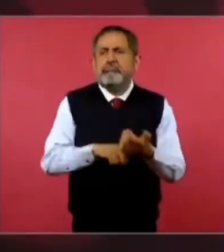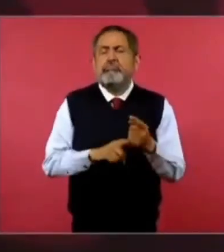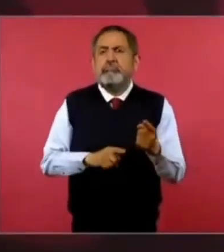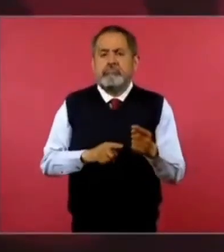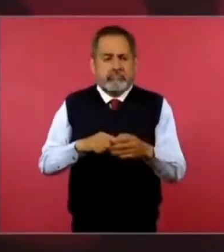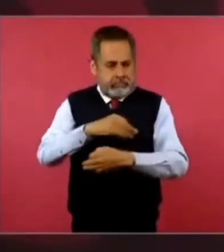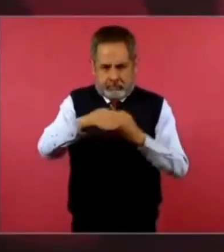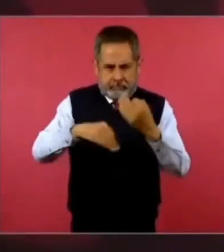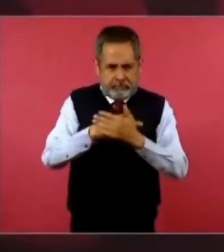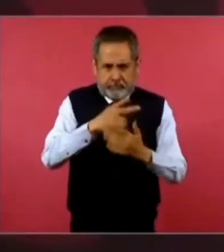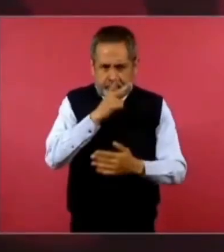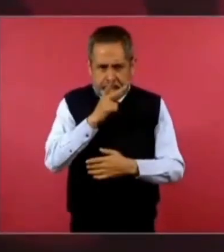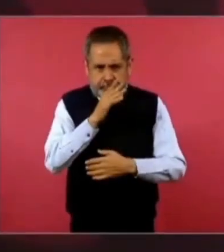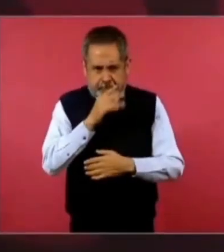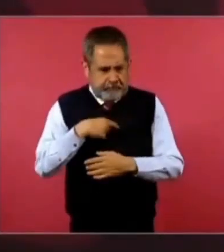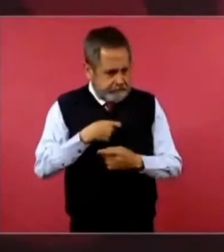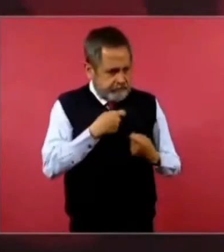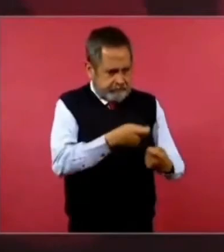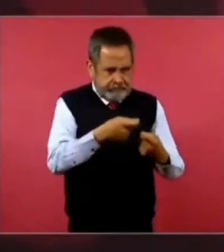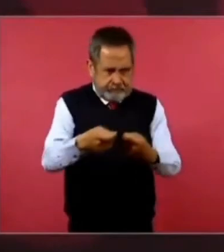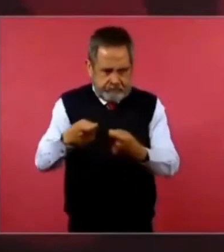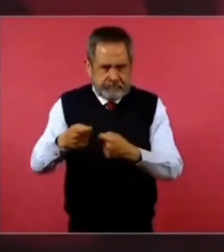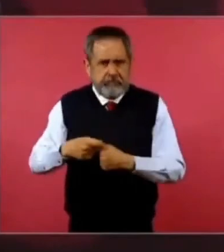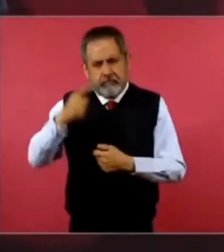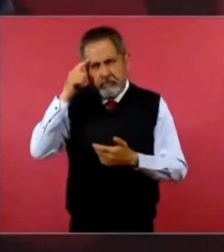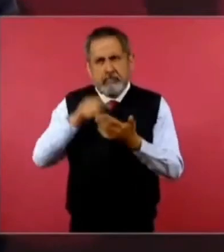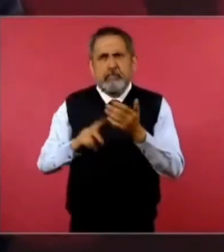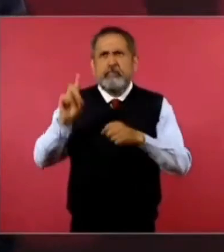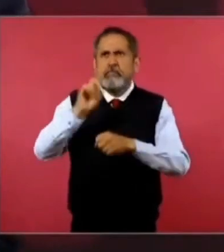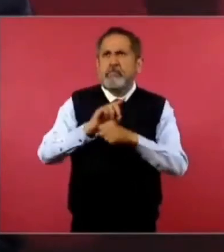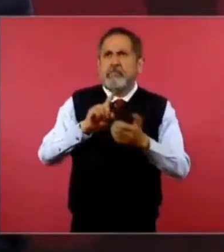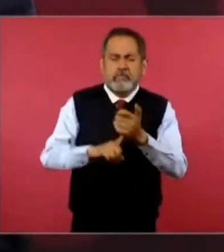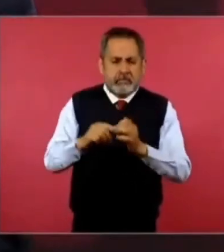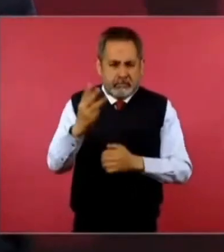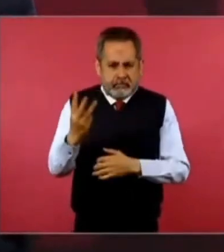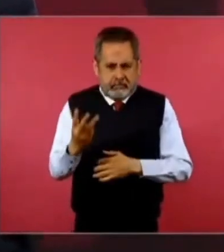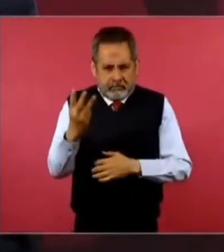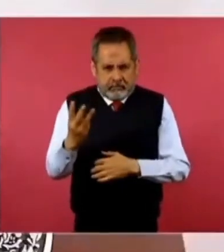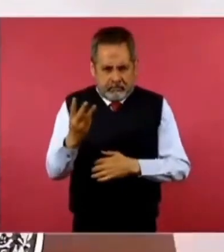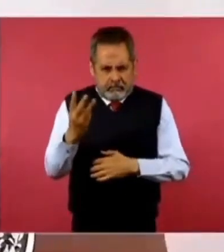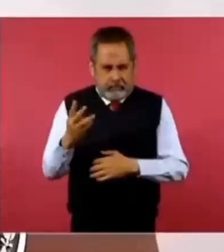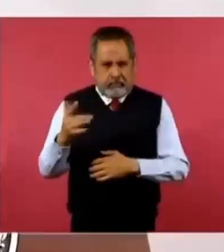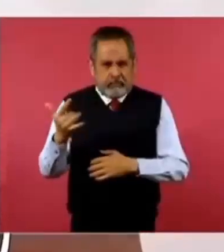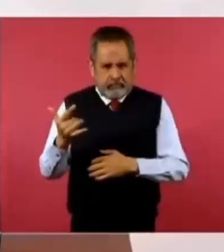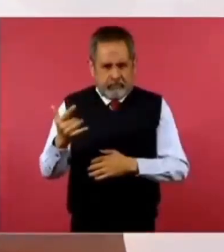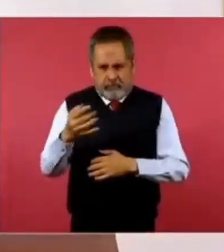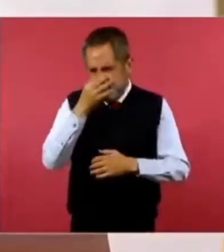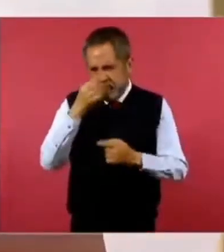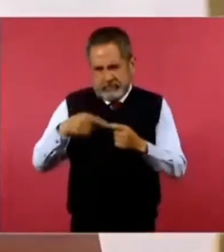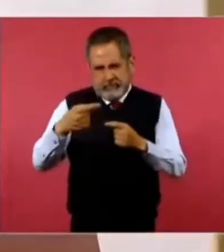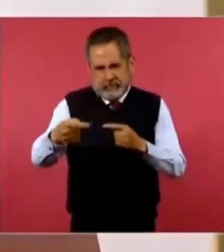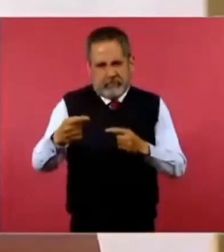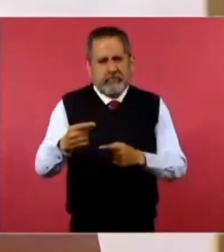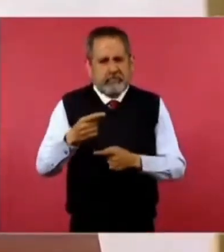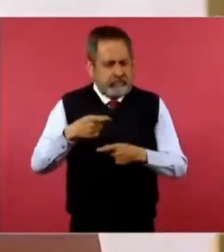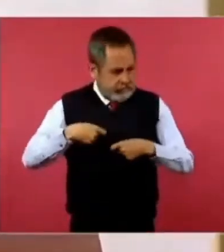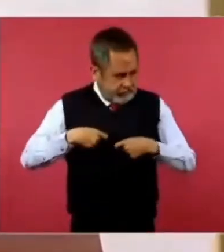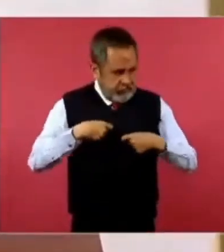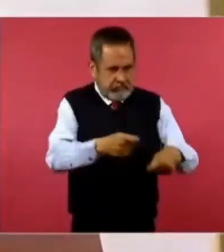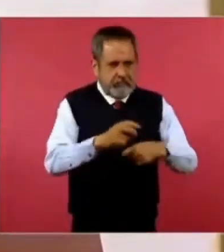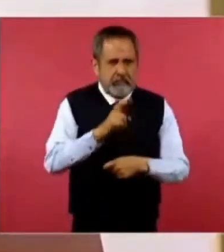a todos. Creo que el día 3 de julio se los voy a entregar,